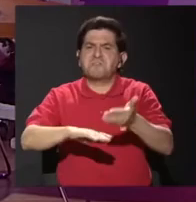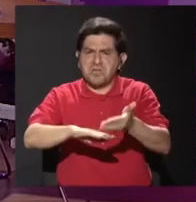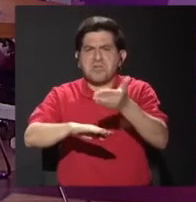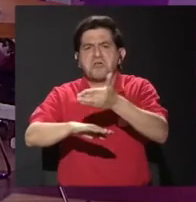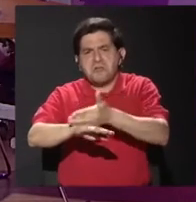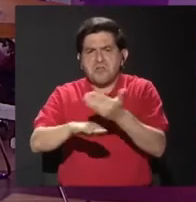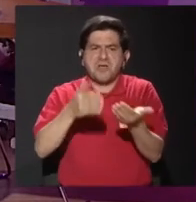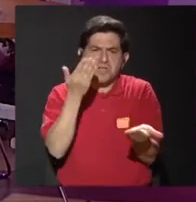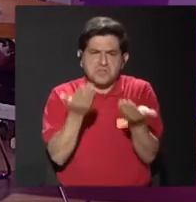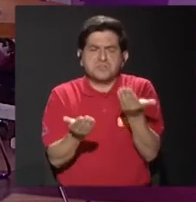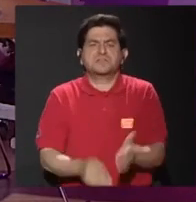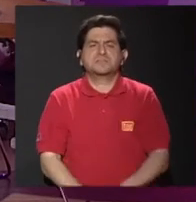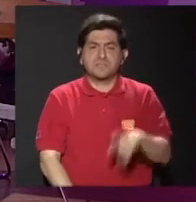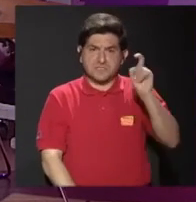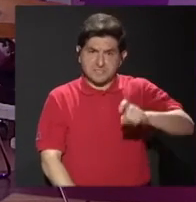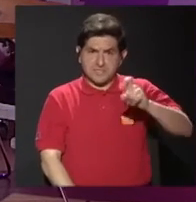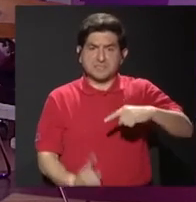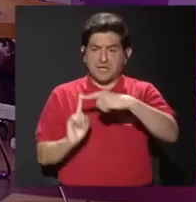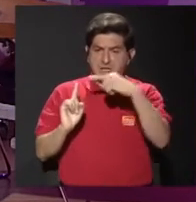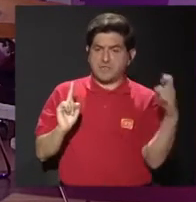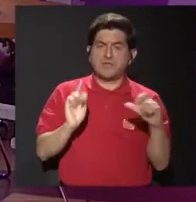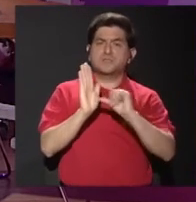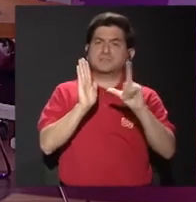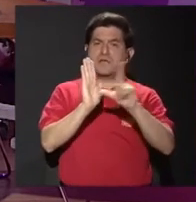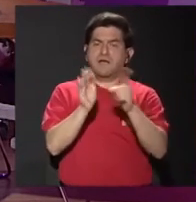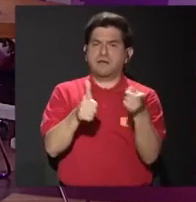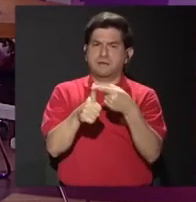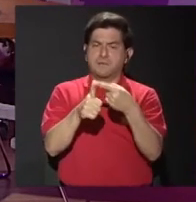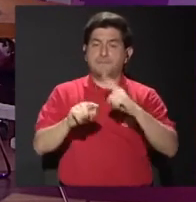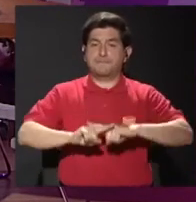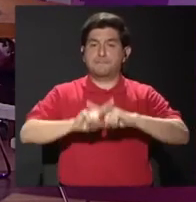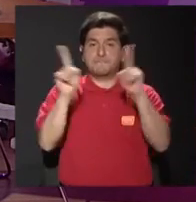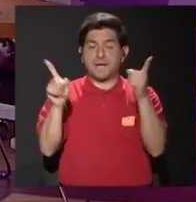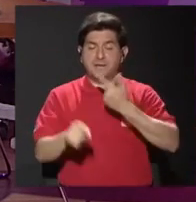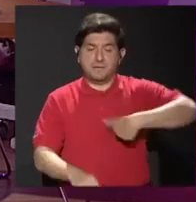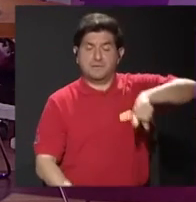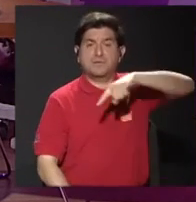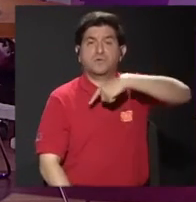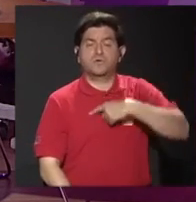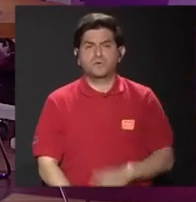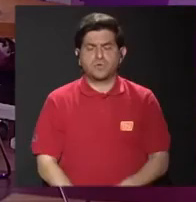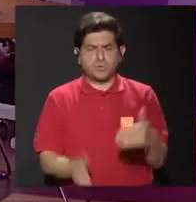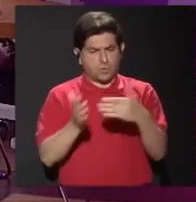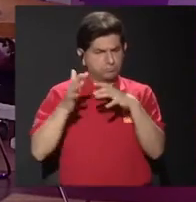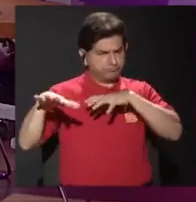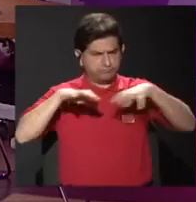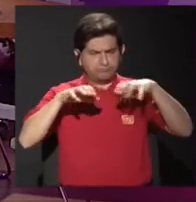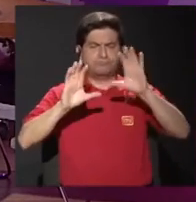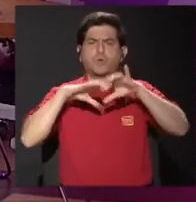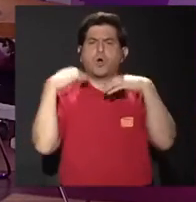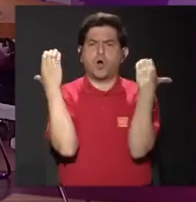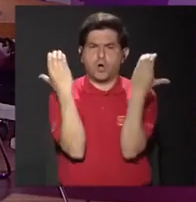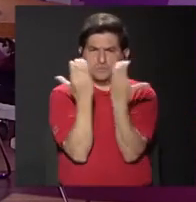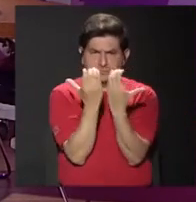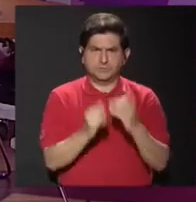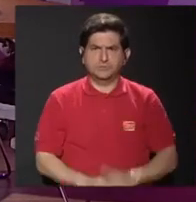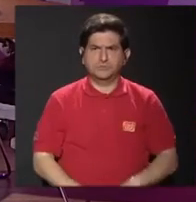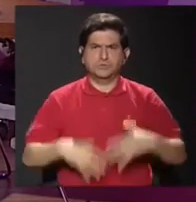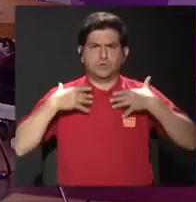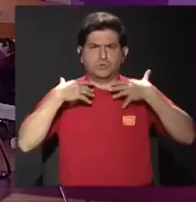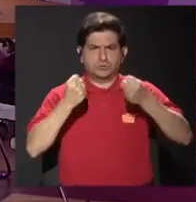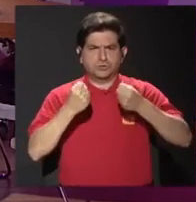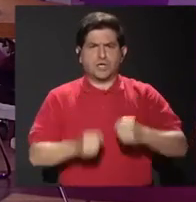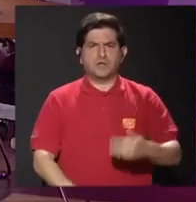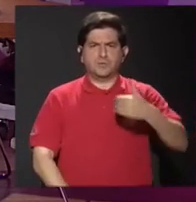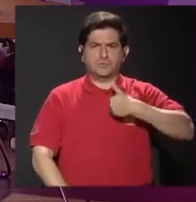que se deben de dar desde las asambleas legislativas sin embargo pues nosotros hemos reactivado la comisión que habla sobre salud